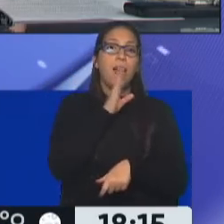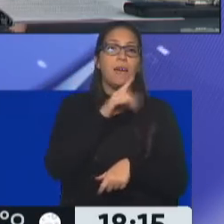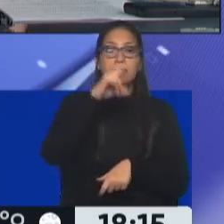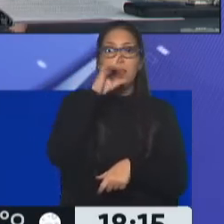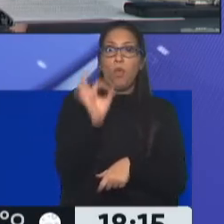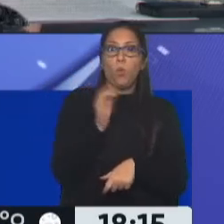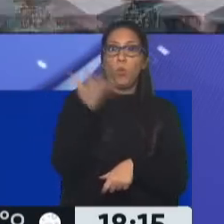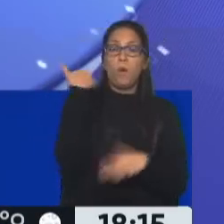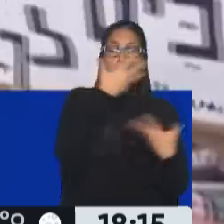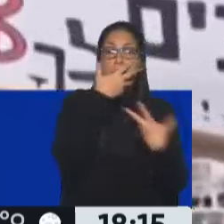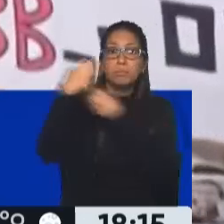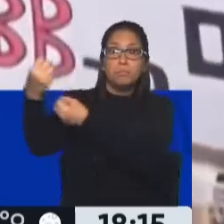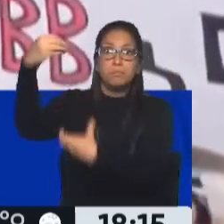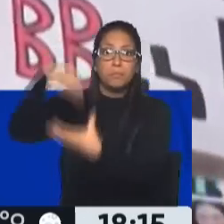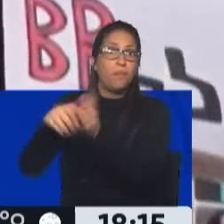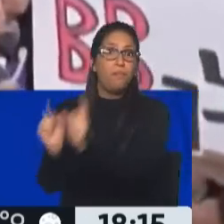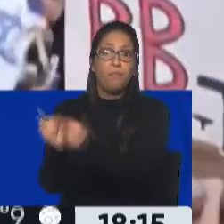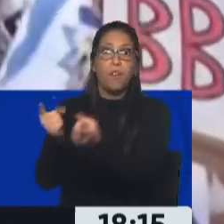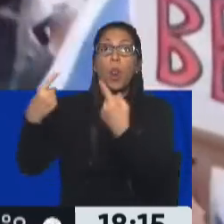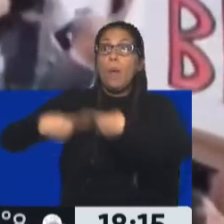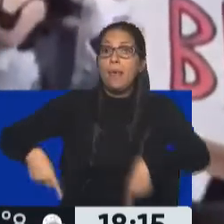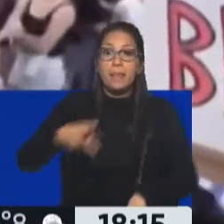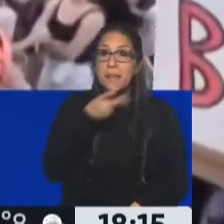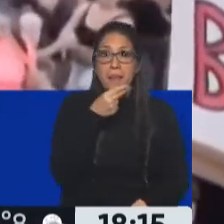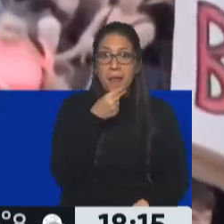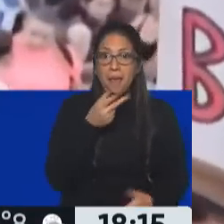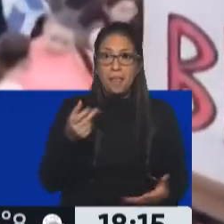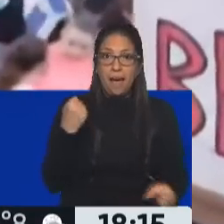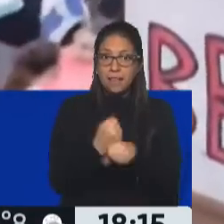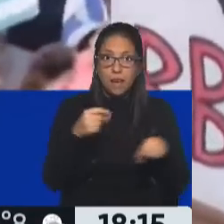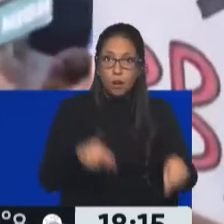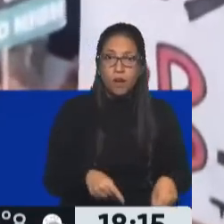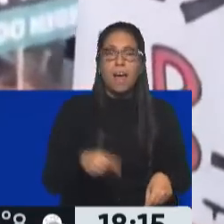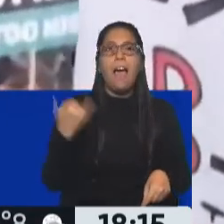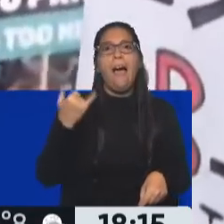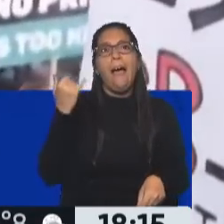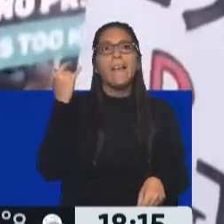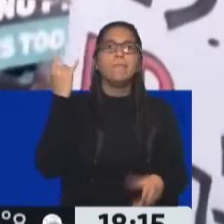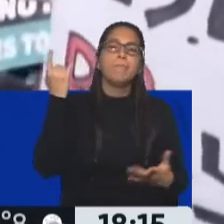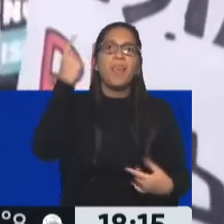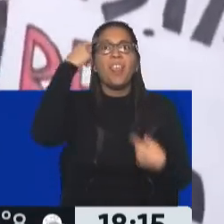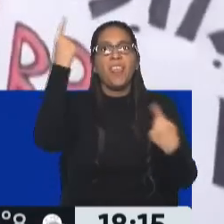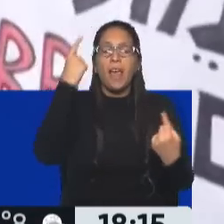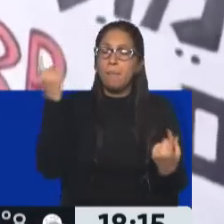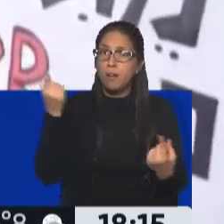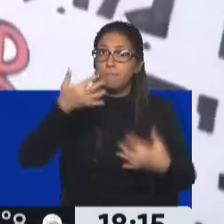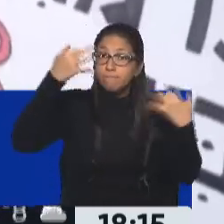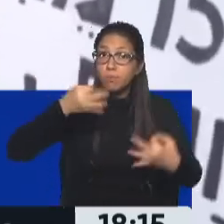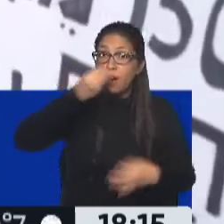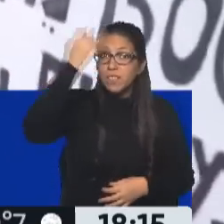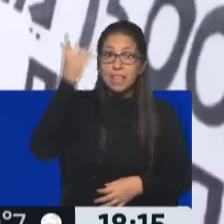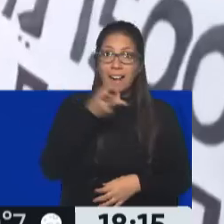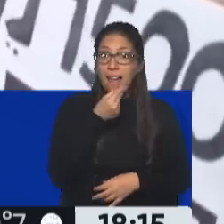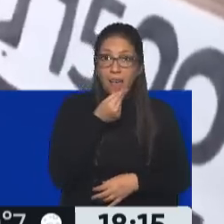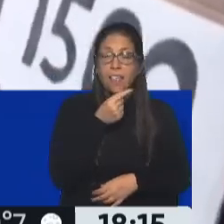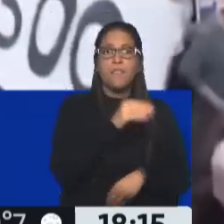7 de octubre, de quienes no se sabe todavía, si bien hay varios, digamos, teorías, no se sabe nada de ellos. Bueno, algunos,